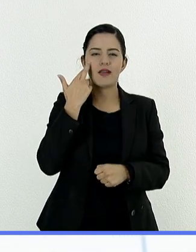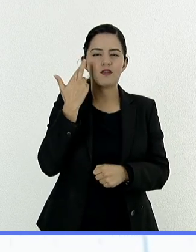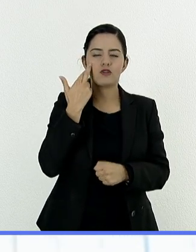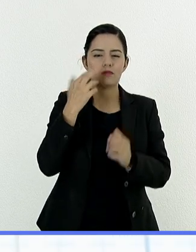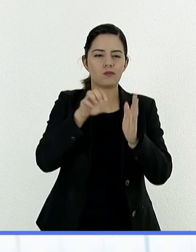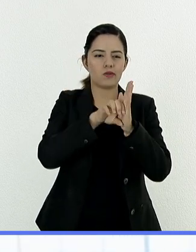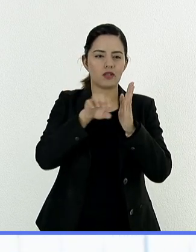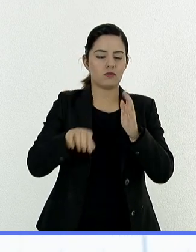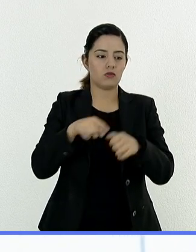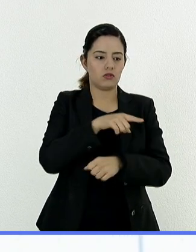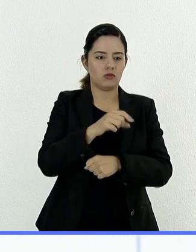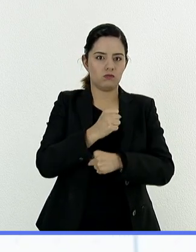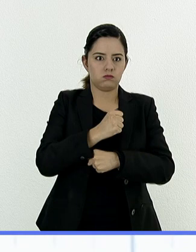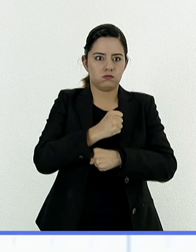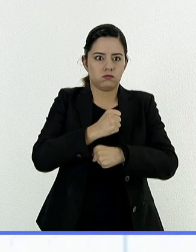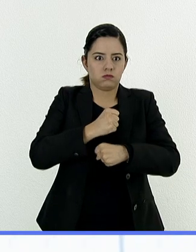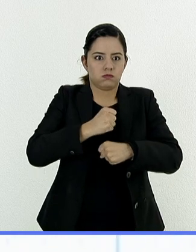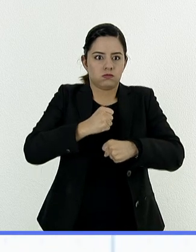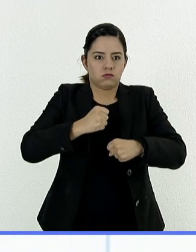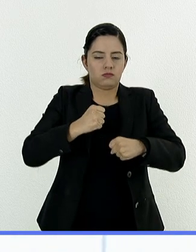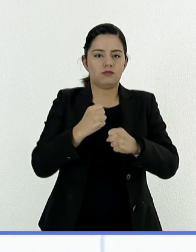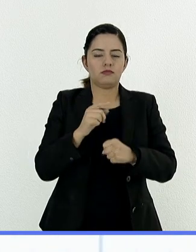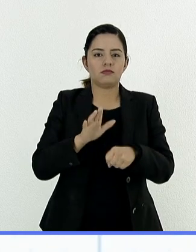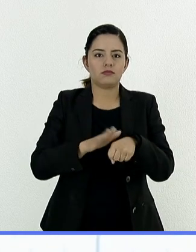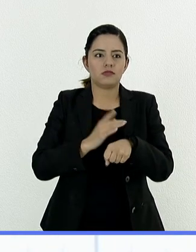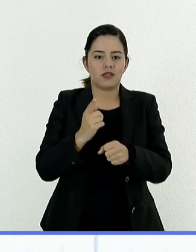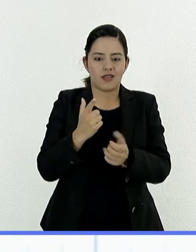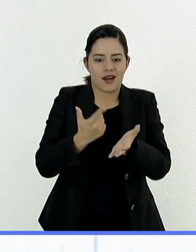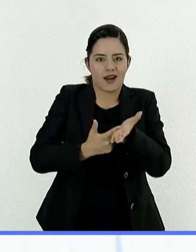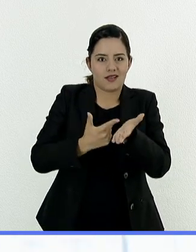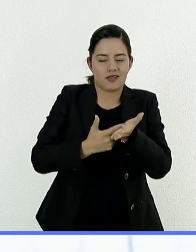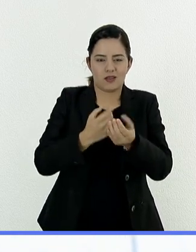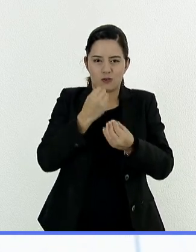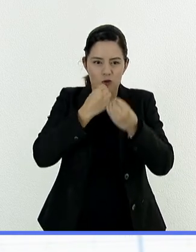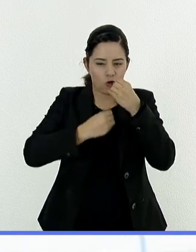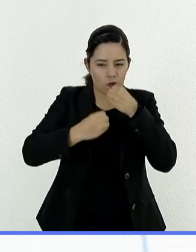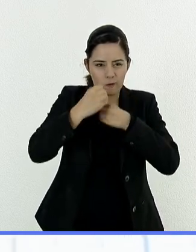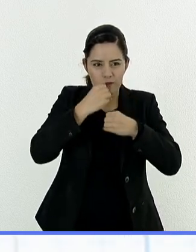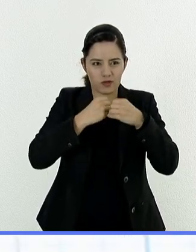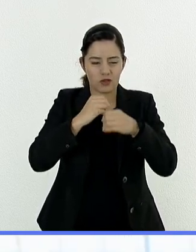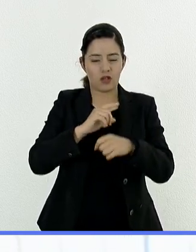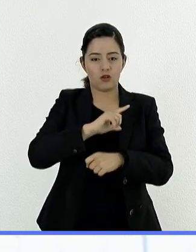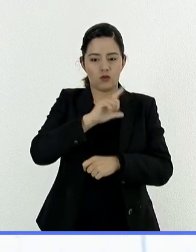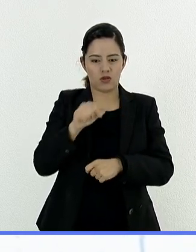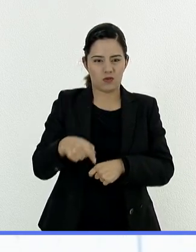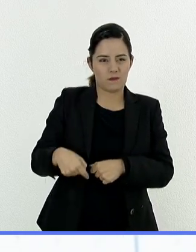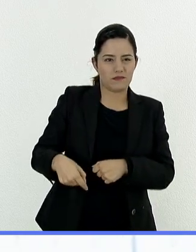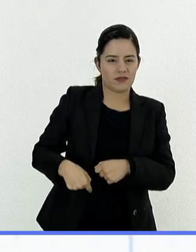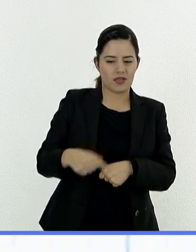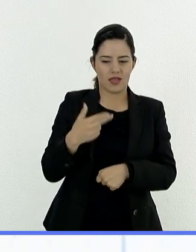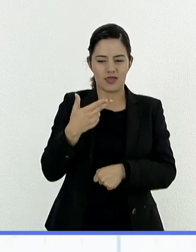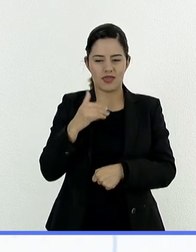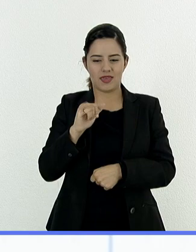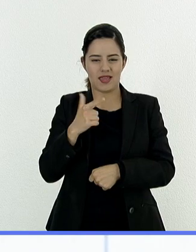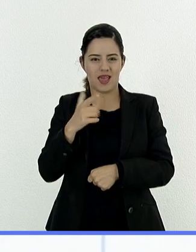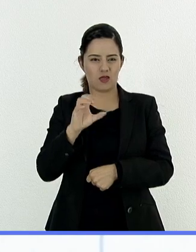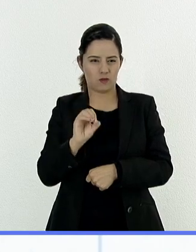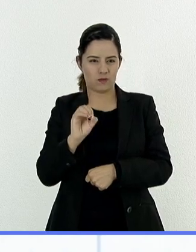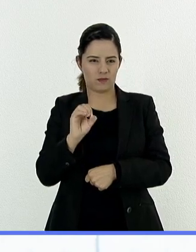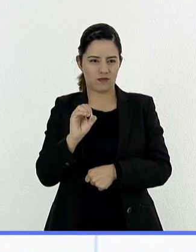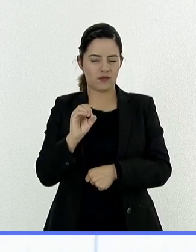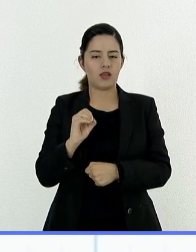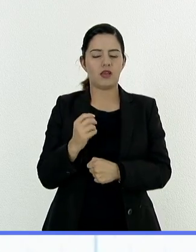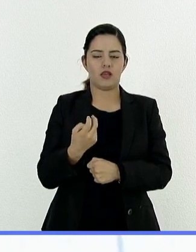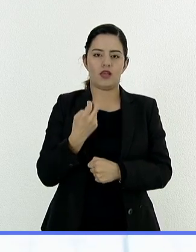son obesos debido a una dieta alta en grasas presentan alteraciones en el hígado y la